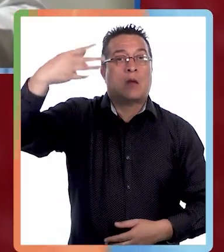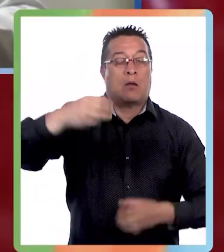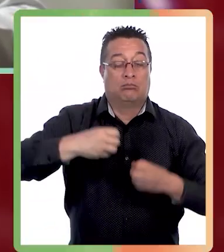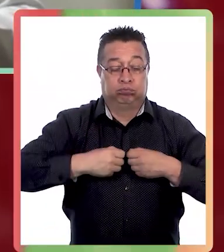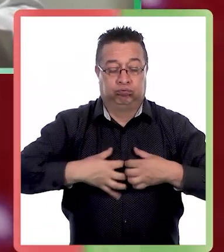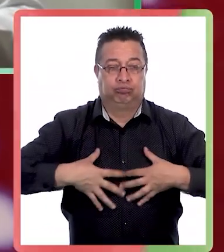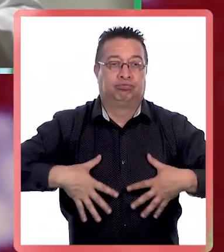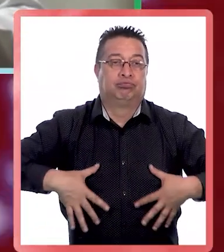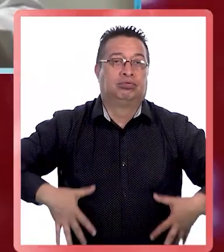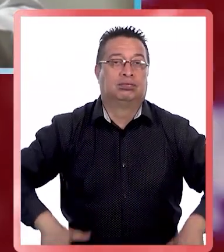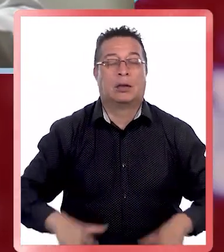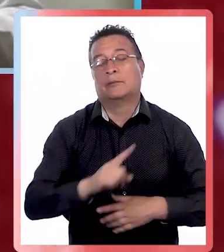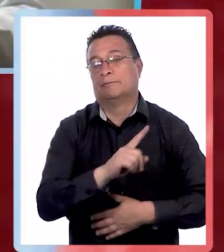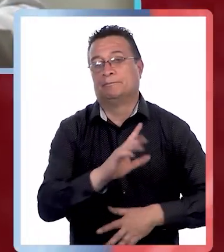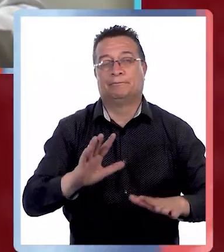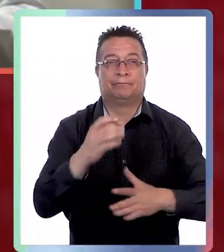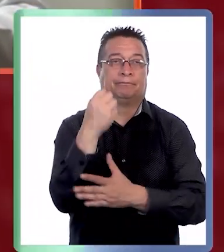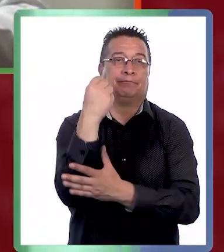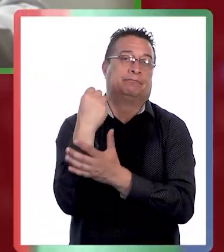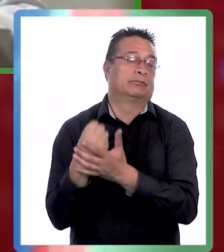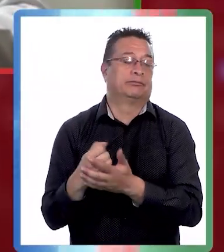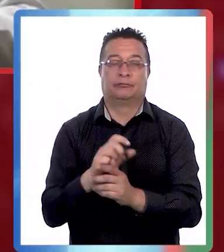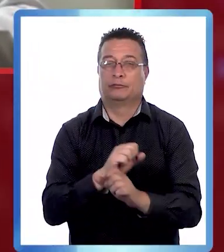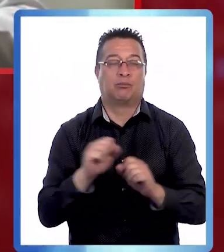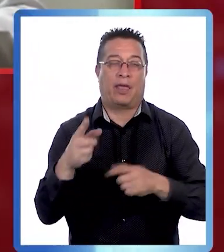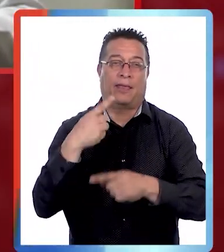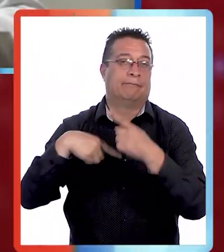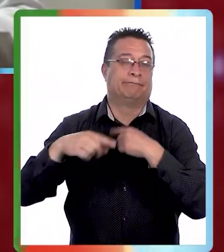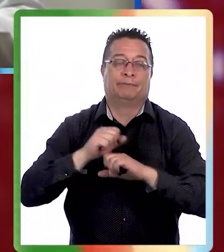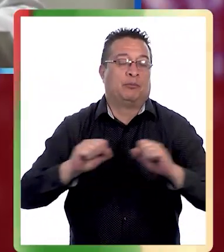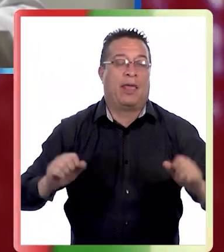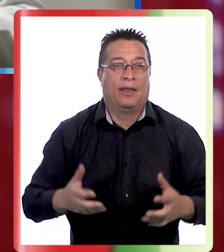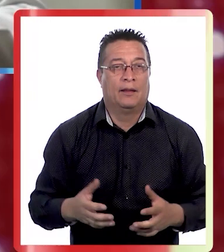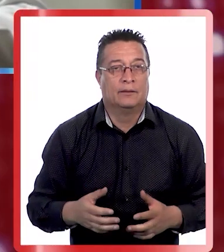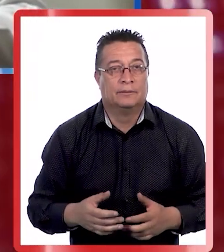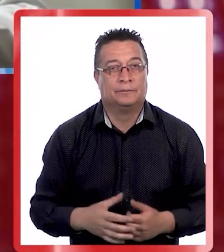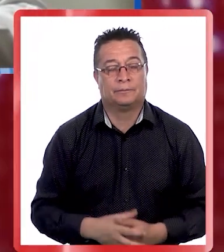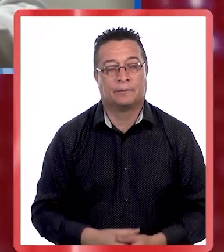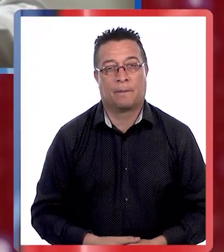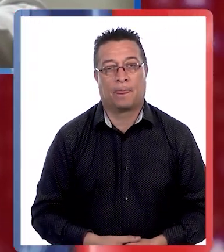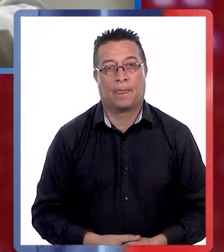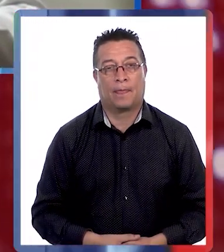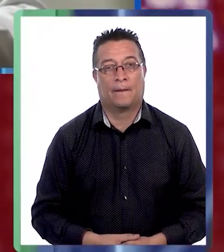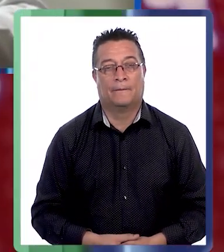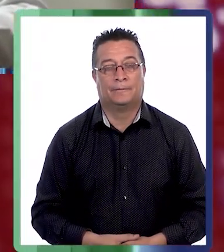y ya tenga un viaje un poco más sin retorno respecto a la enfermedad?